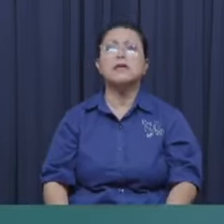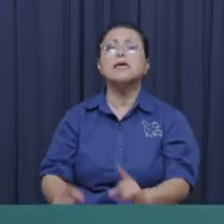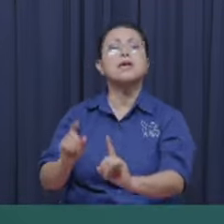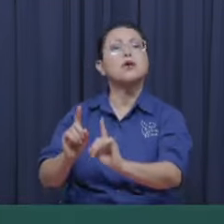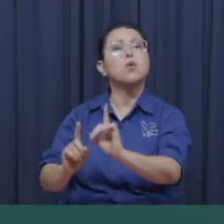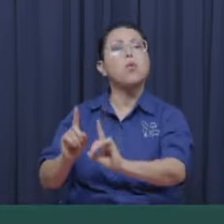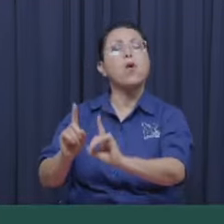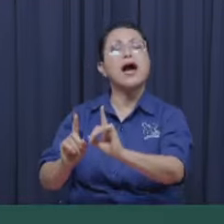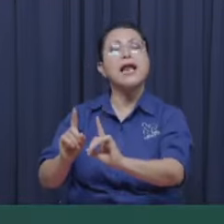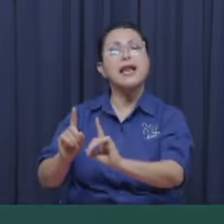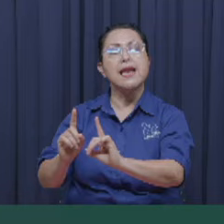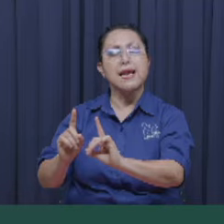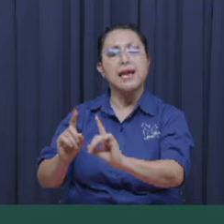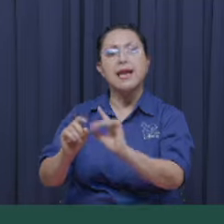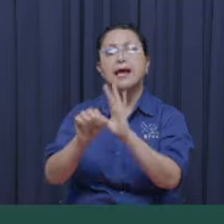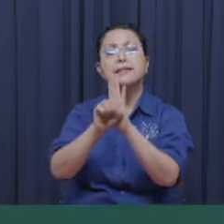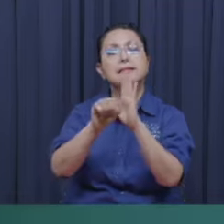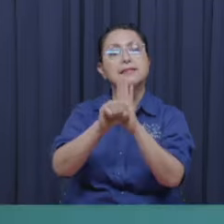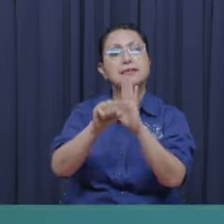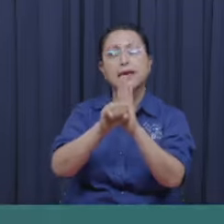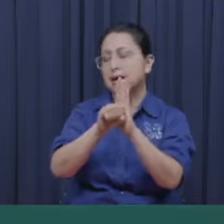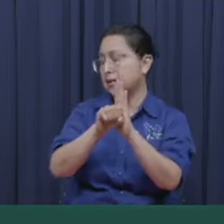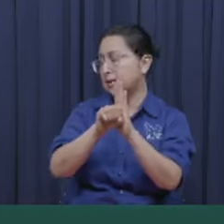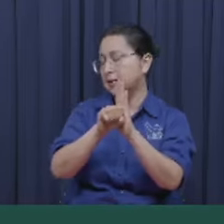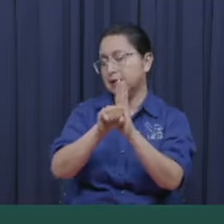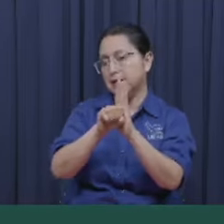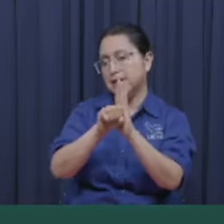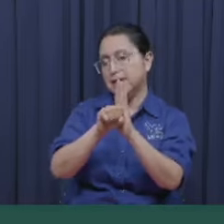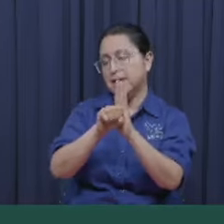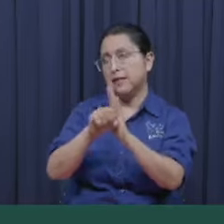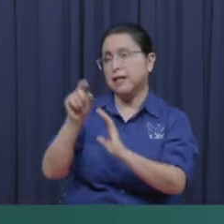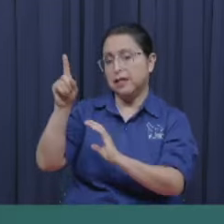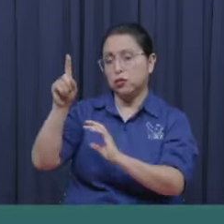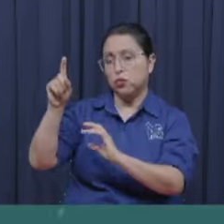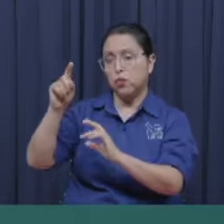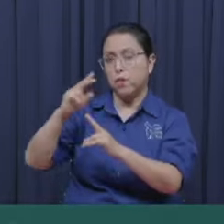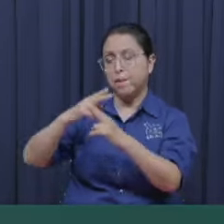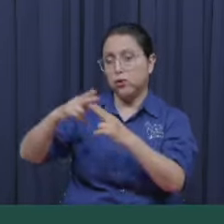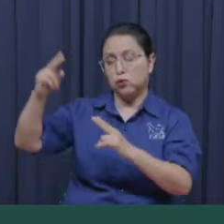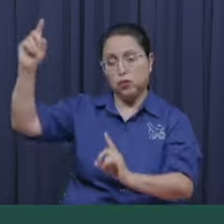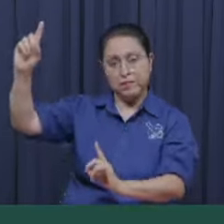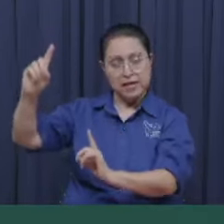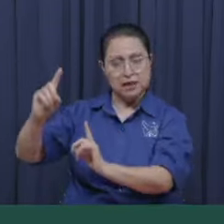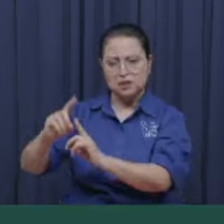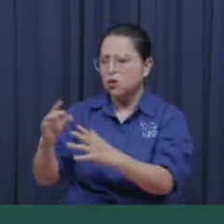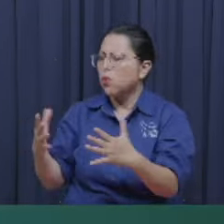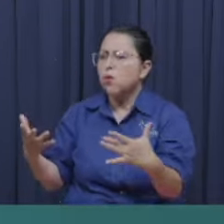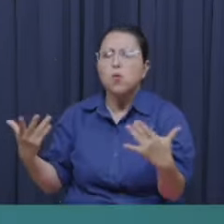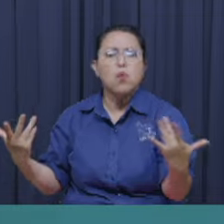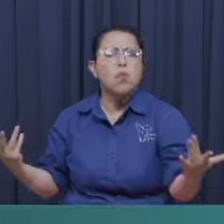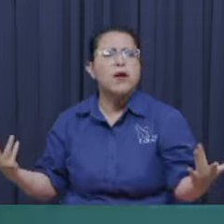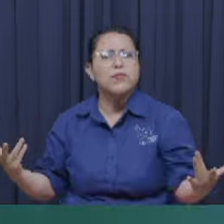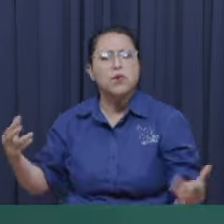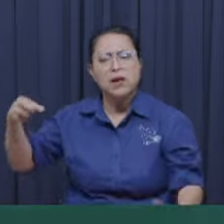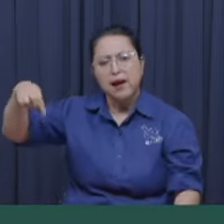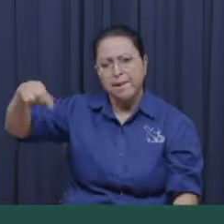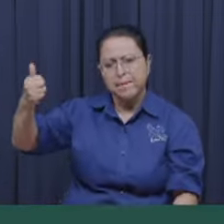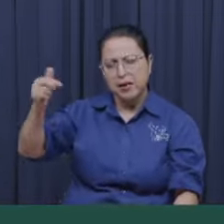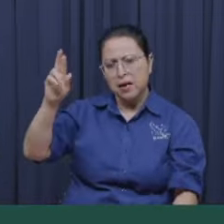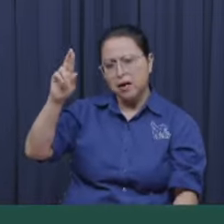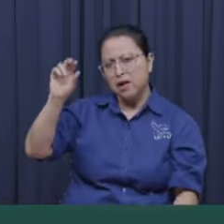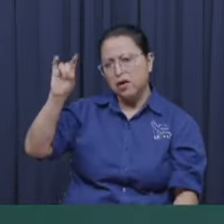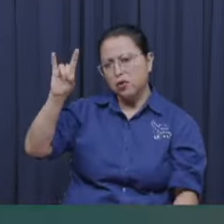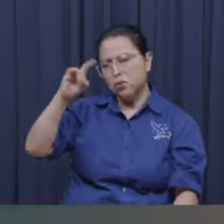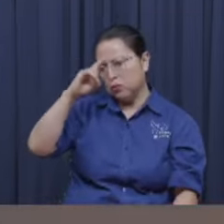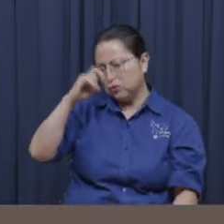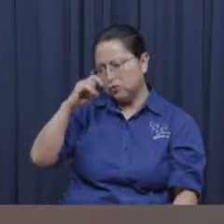será la señal de tu venida? Y es otra cosa, aparte de la destrucción del templo, ¿cuándo será la parucía, la señal